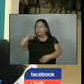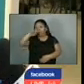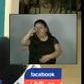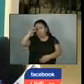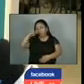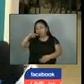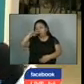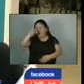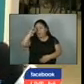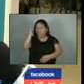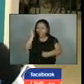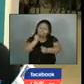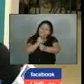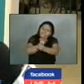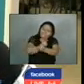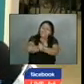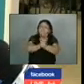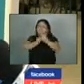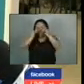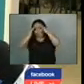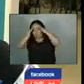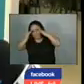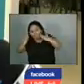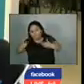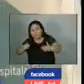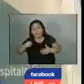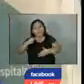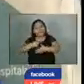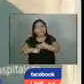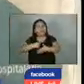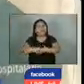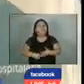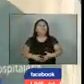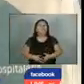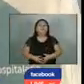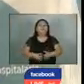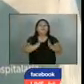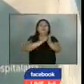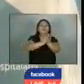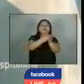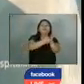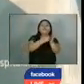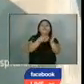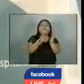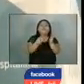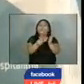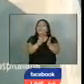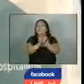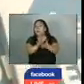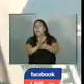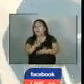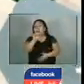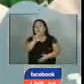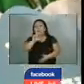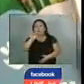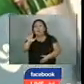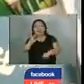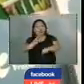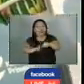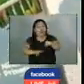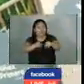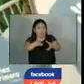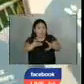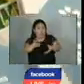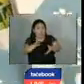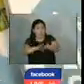trabajan con tanto amor, tanta dedicación, tanto esmero. El libro tendrá un costo módico de $15 al público